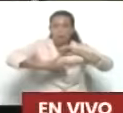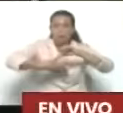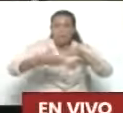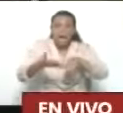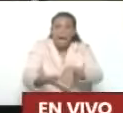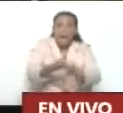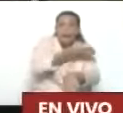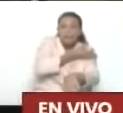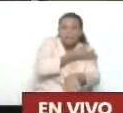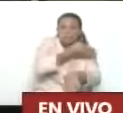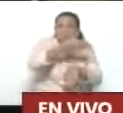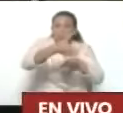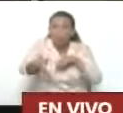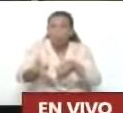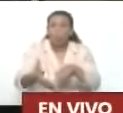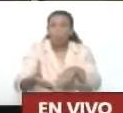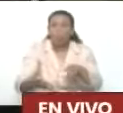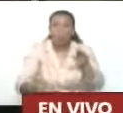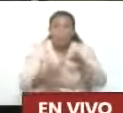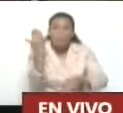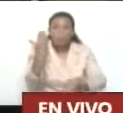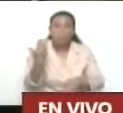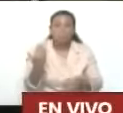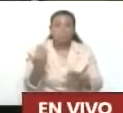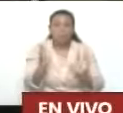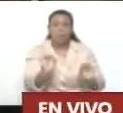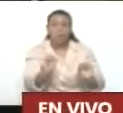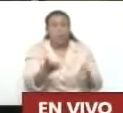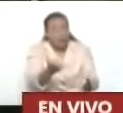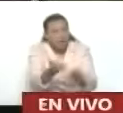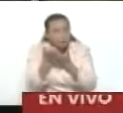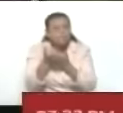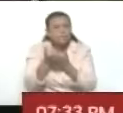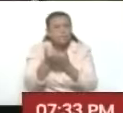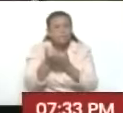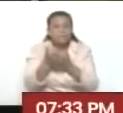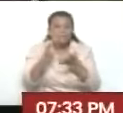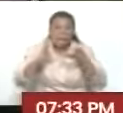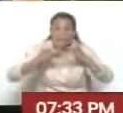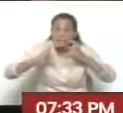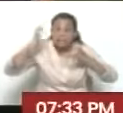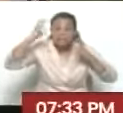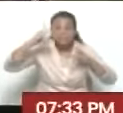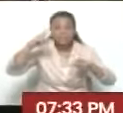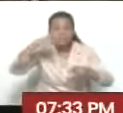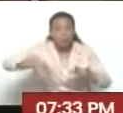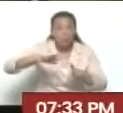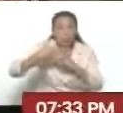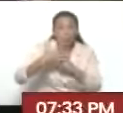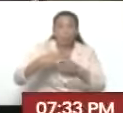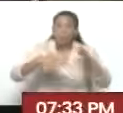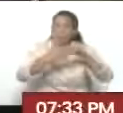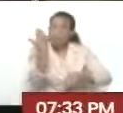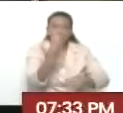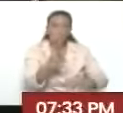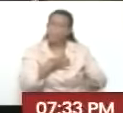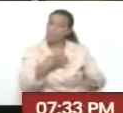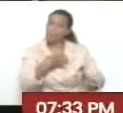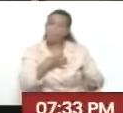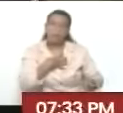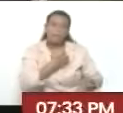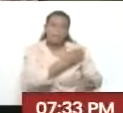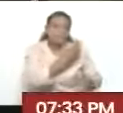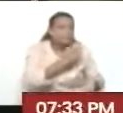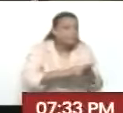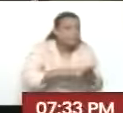post-neoliberal o crítico con el modelo neoliberal, que va a ayudar mucho a la crisis actual que tiene este modelo, que ya no nos da más